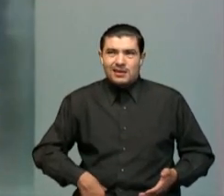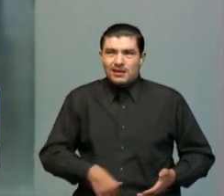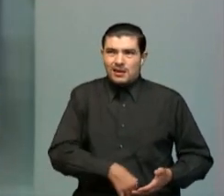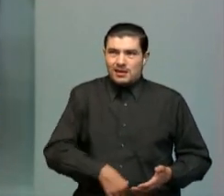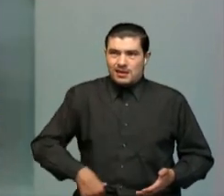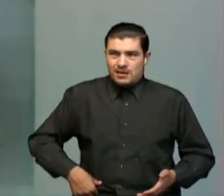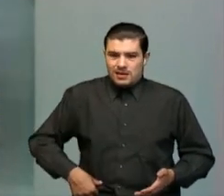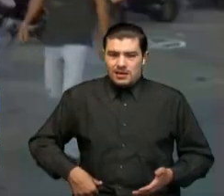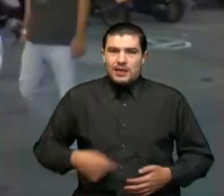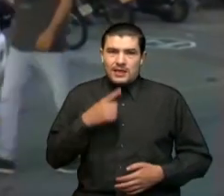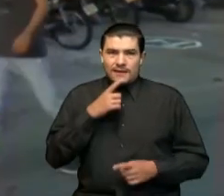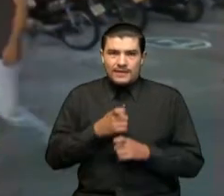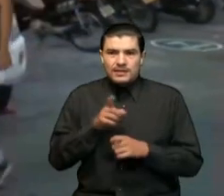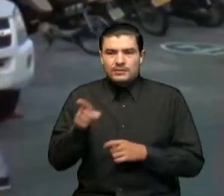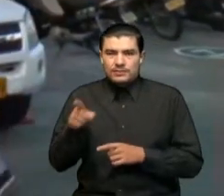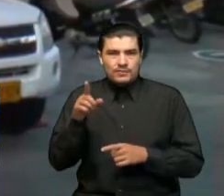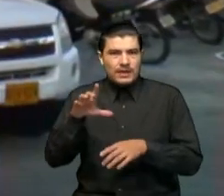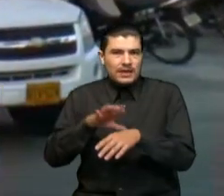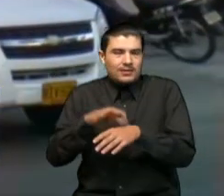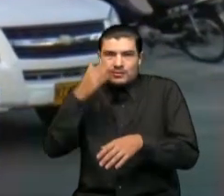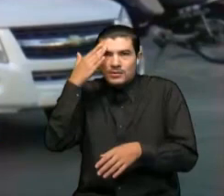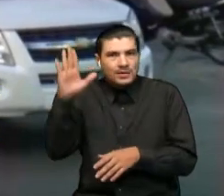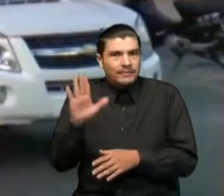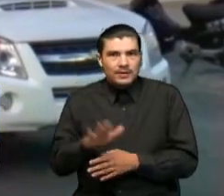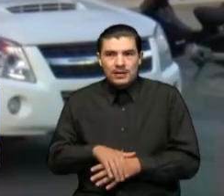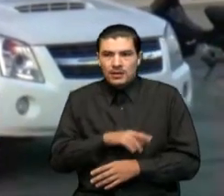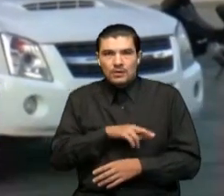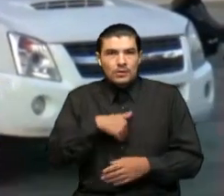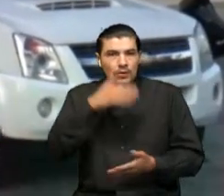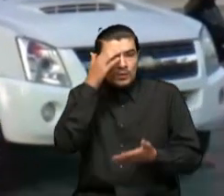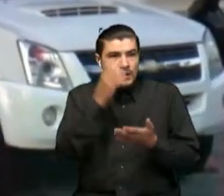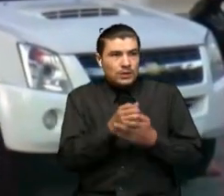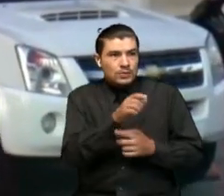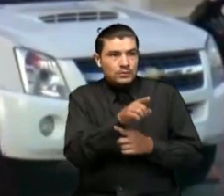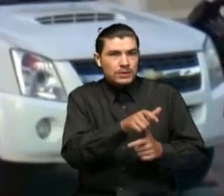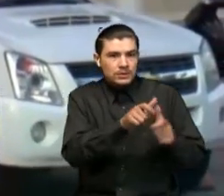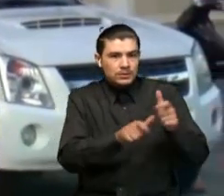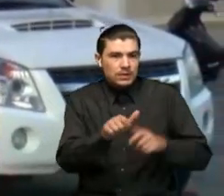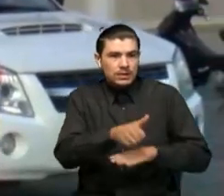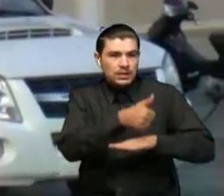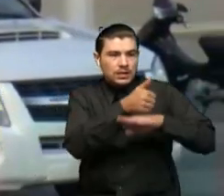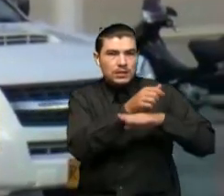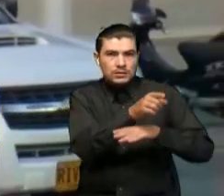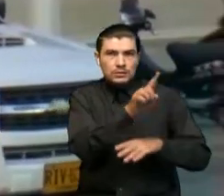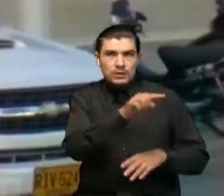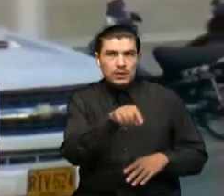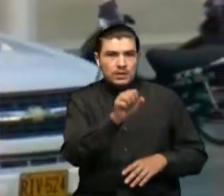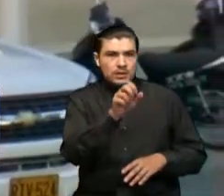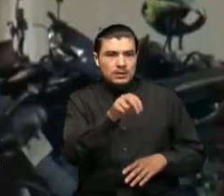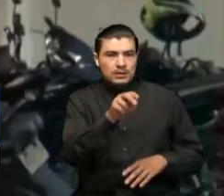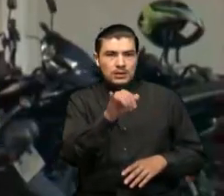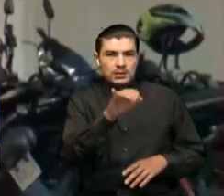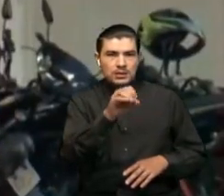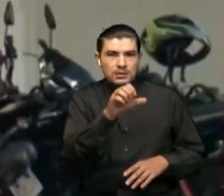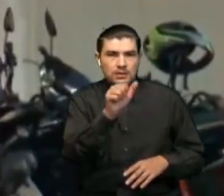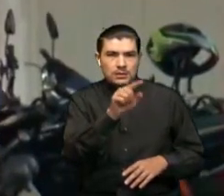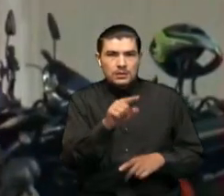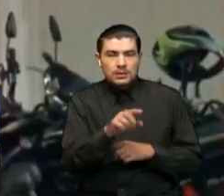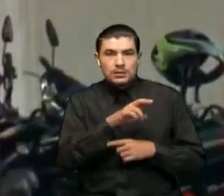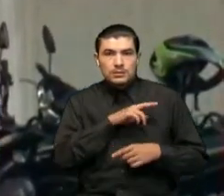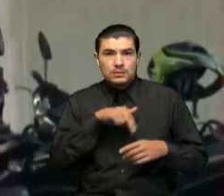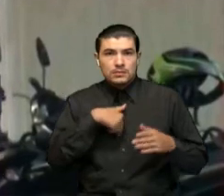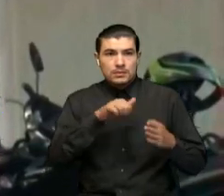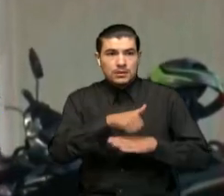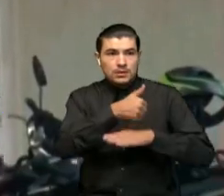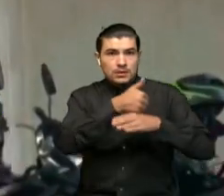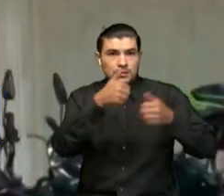complicación neurológica quisimos conocer el punto de vista por parte de directivos de la clínica san nicolás logramos contactar con el subgerente